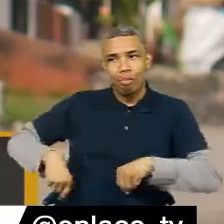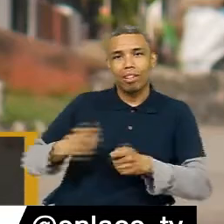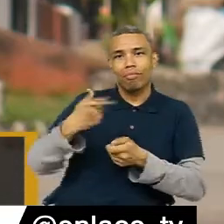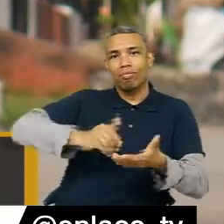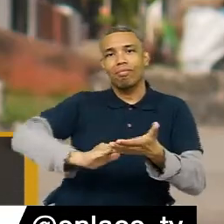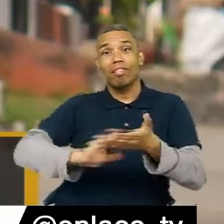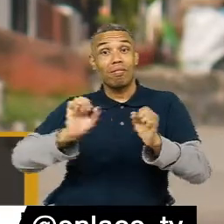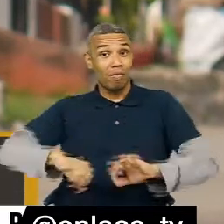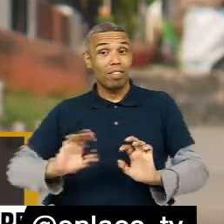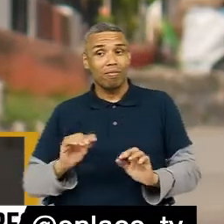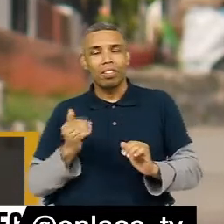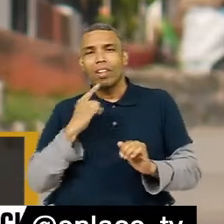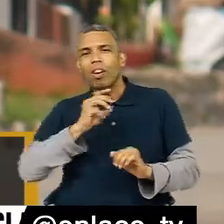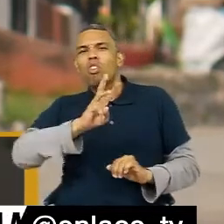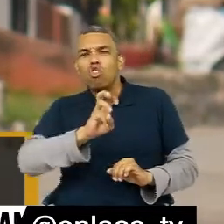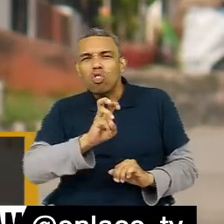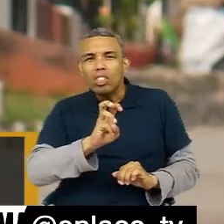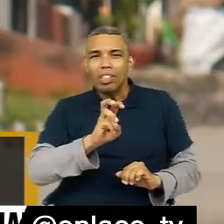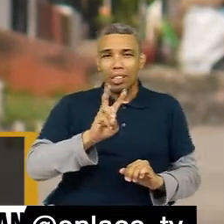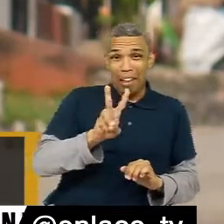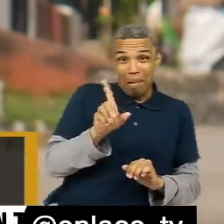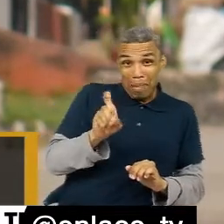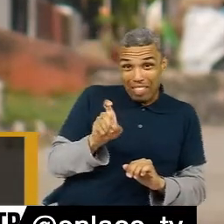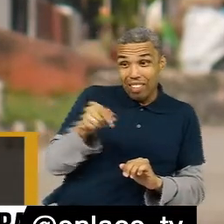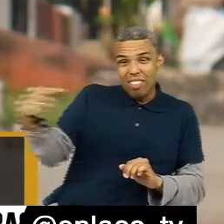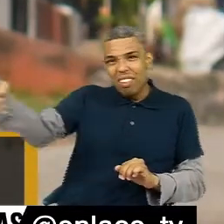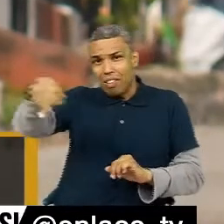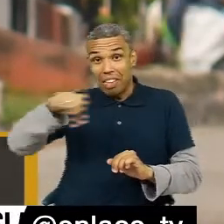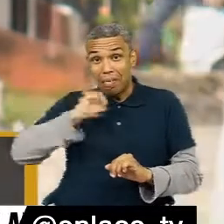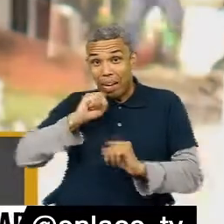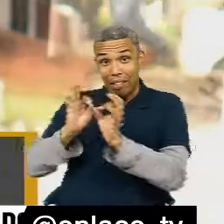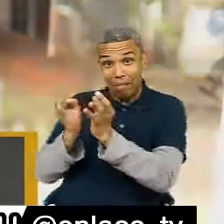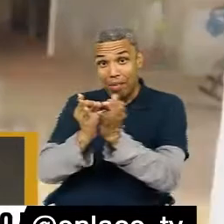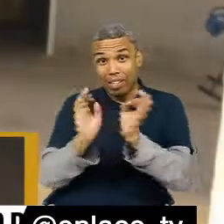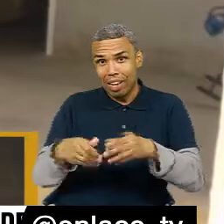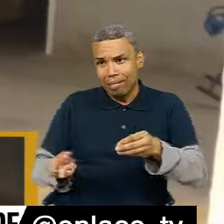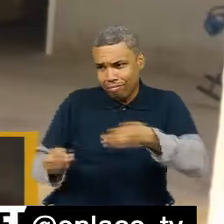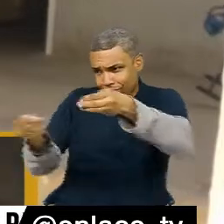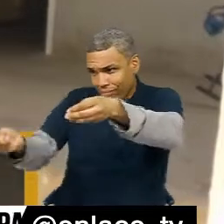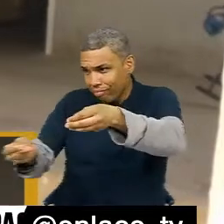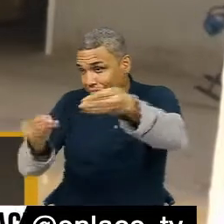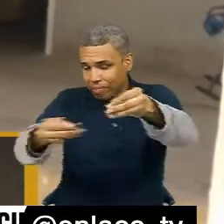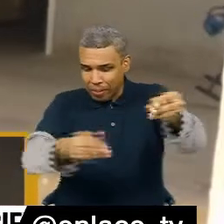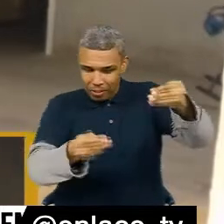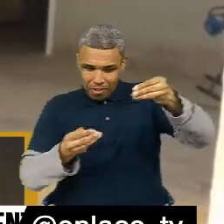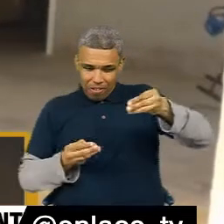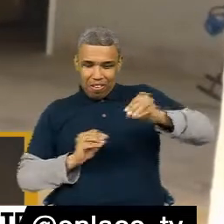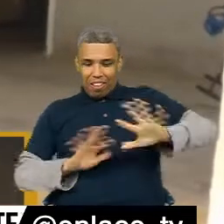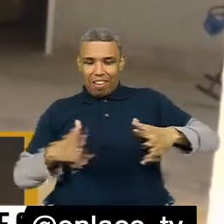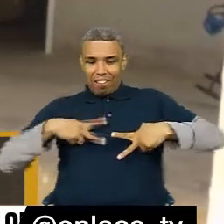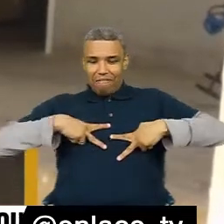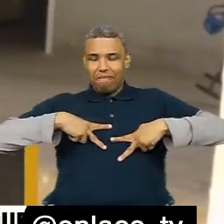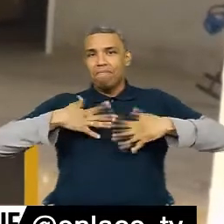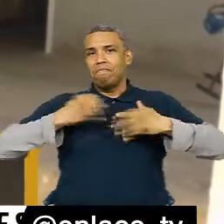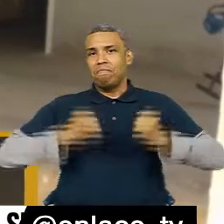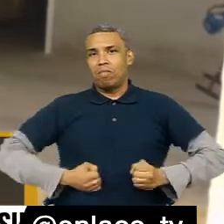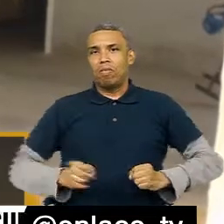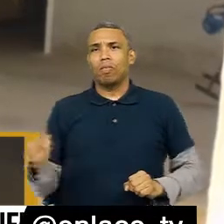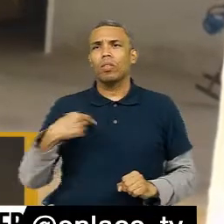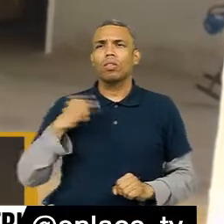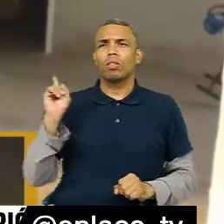a 826 familias de Barranca Bermeja el título de sus propiedades. El barrio lleva constituido 18 años y hemos